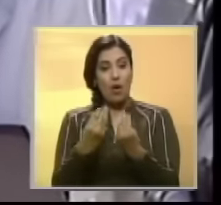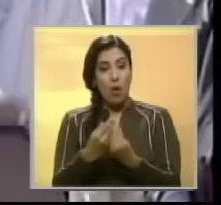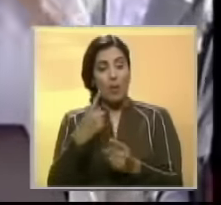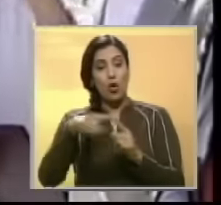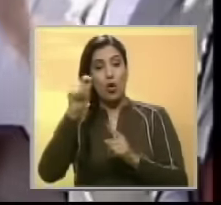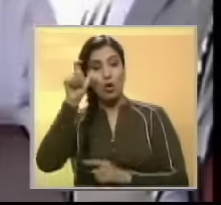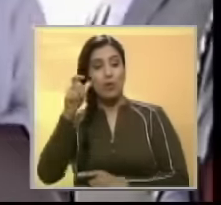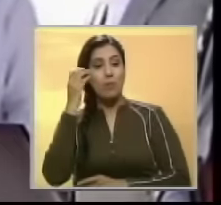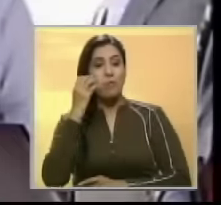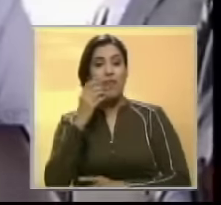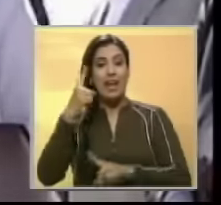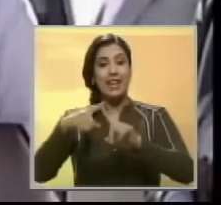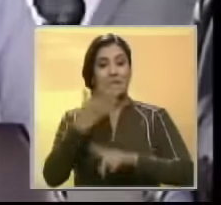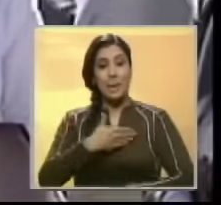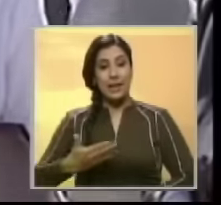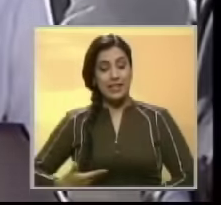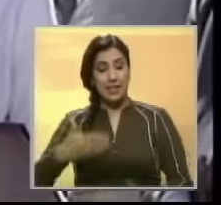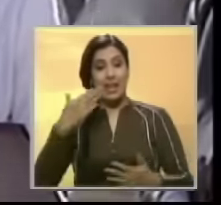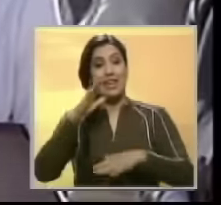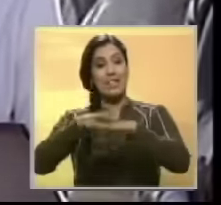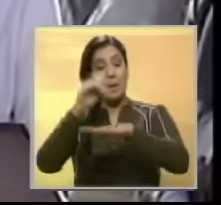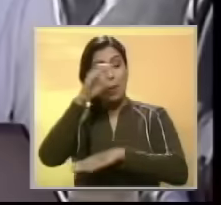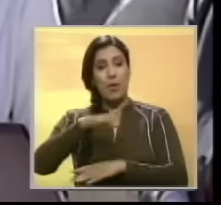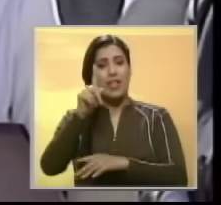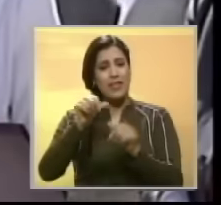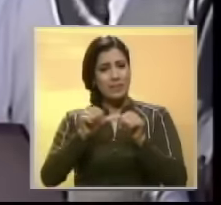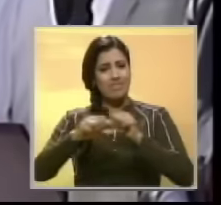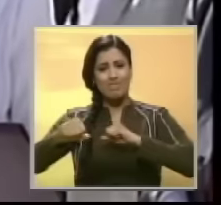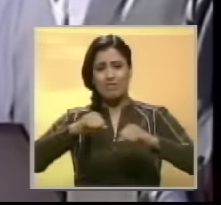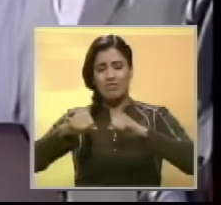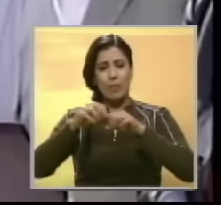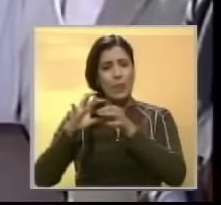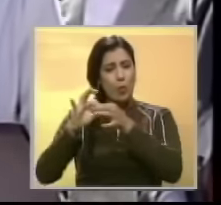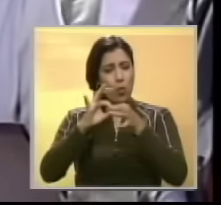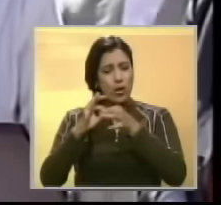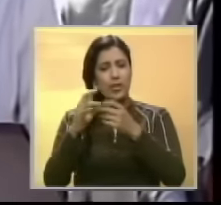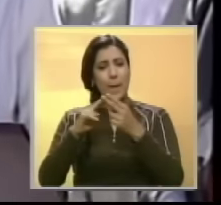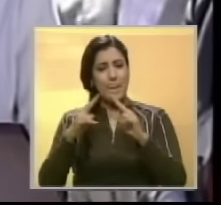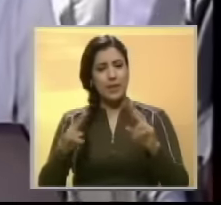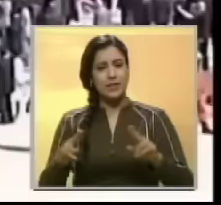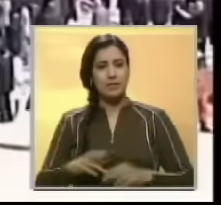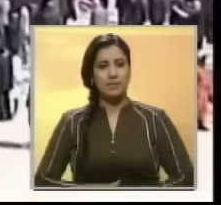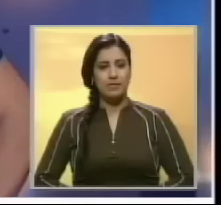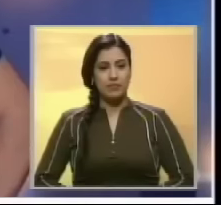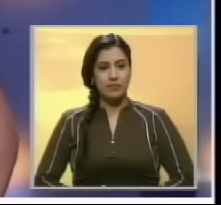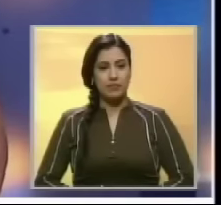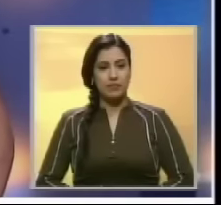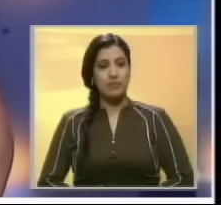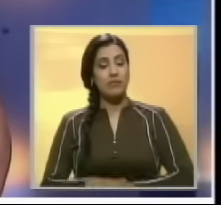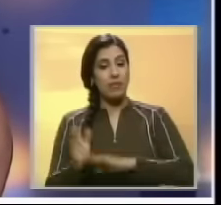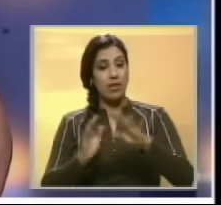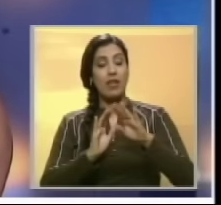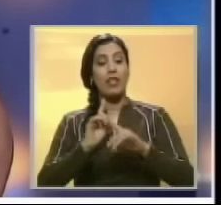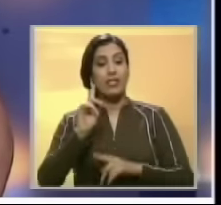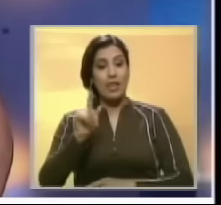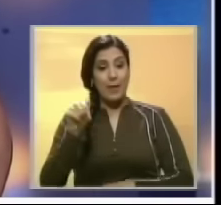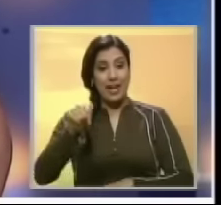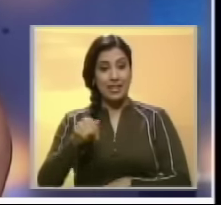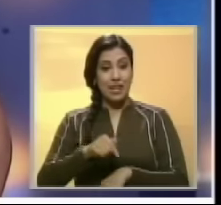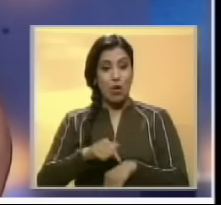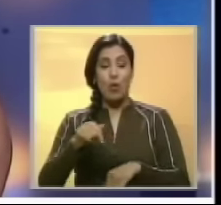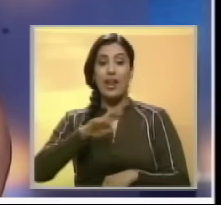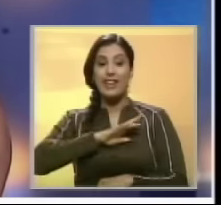Luis Ignacio Lula da Silva la mandataria llamó al pueblo a mantenerse movilizados Unidos y en paz y precisamente a esta